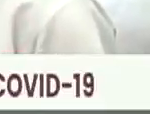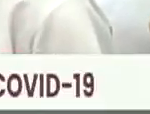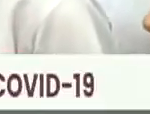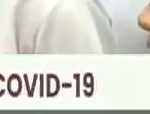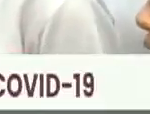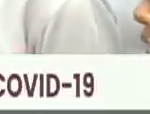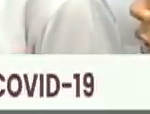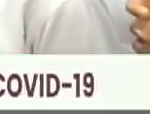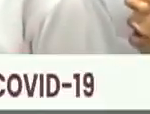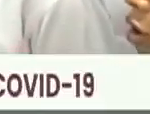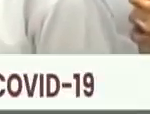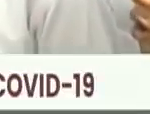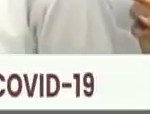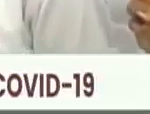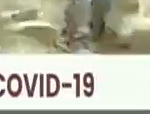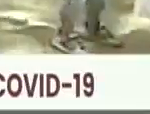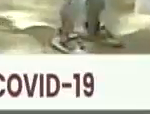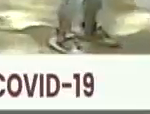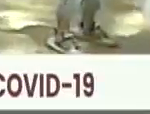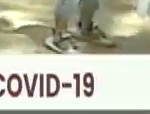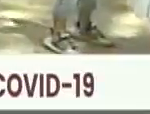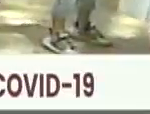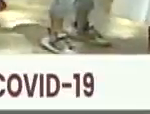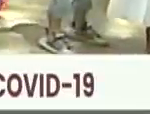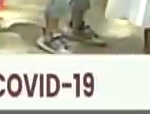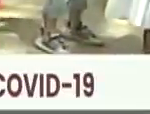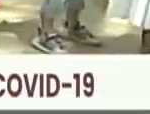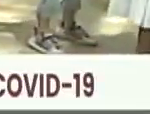el Castile lloró,